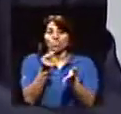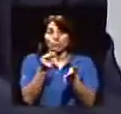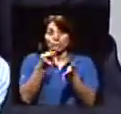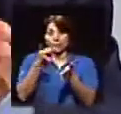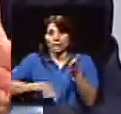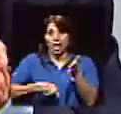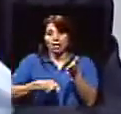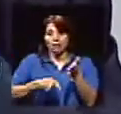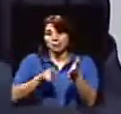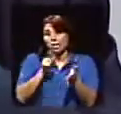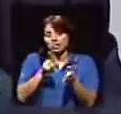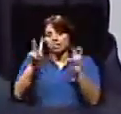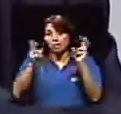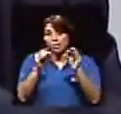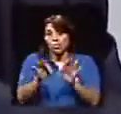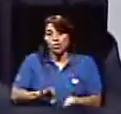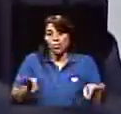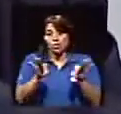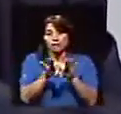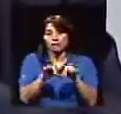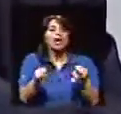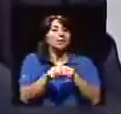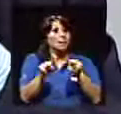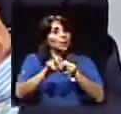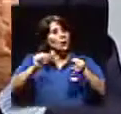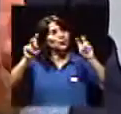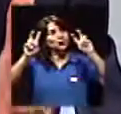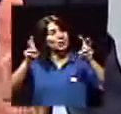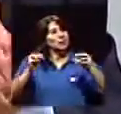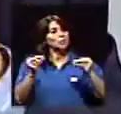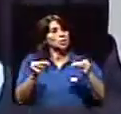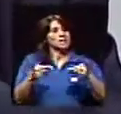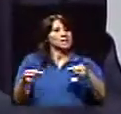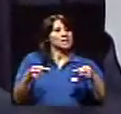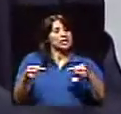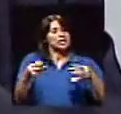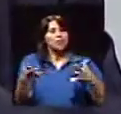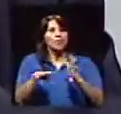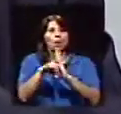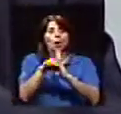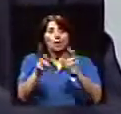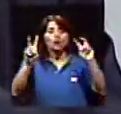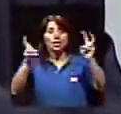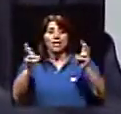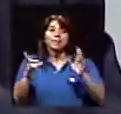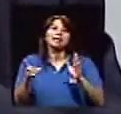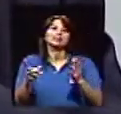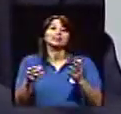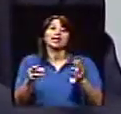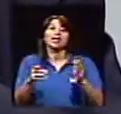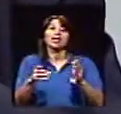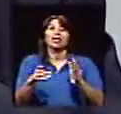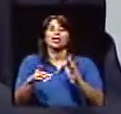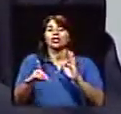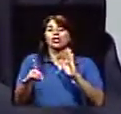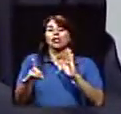papel importante y otros temas polémicos. Entiéndase los temas de los derechos de las